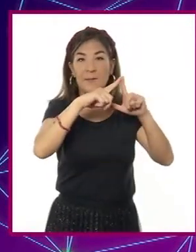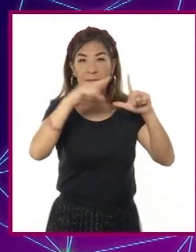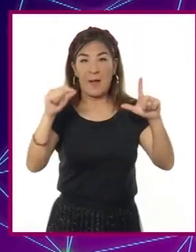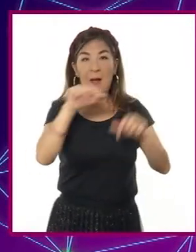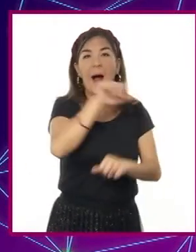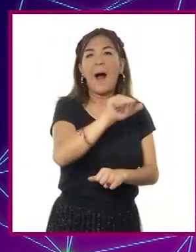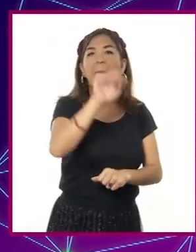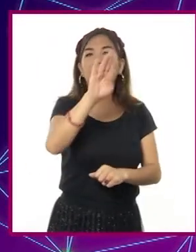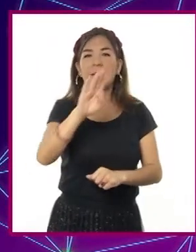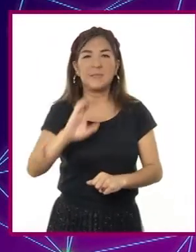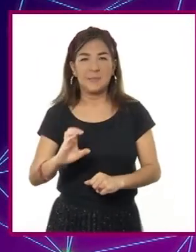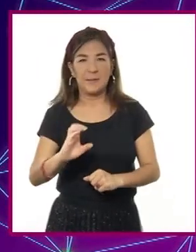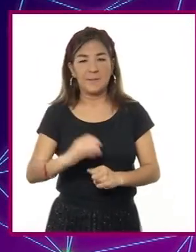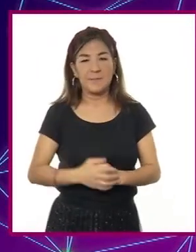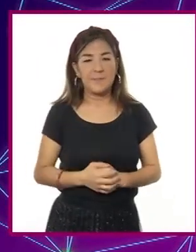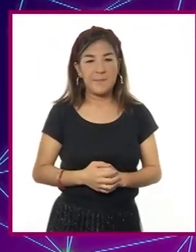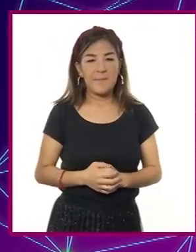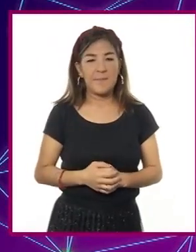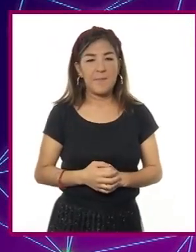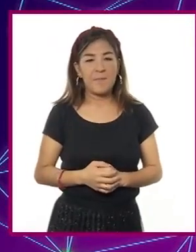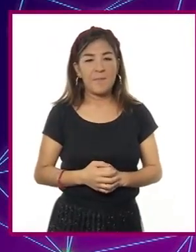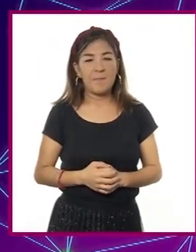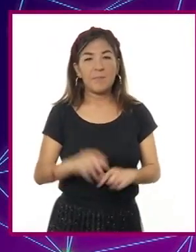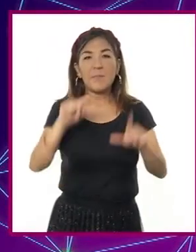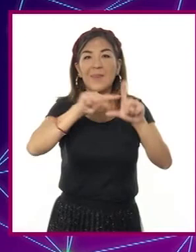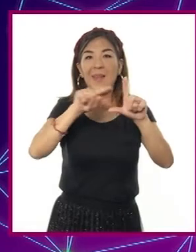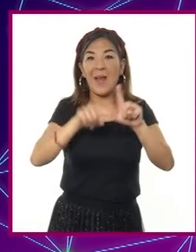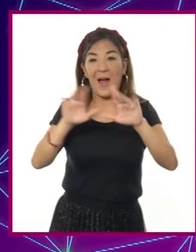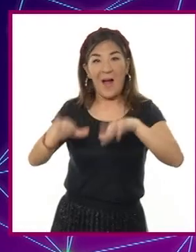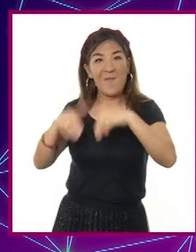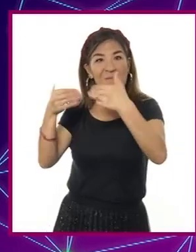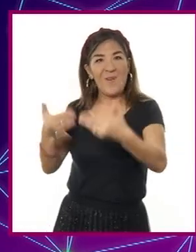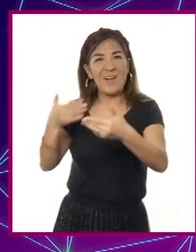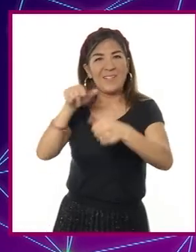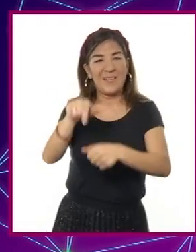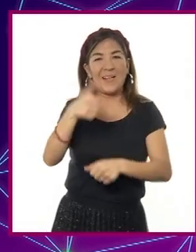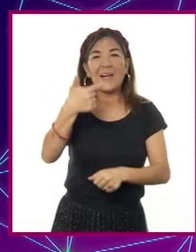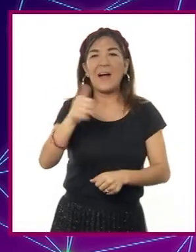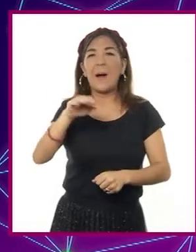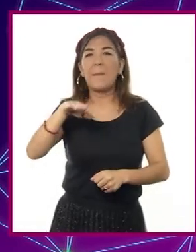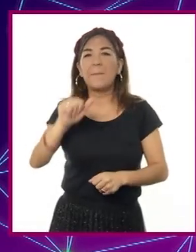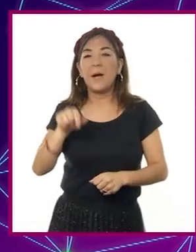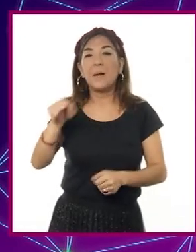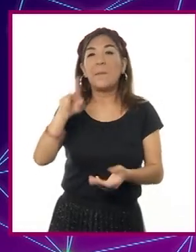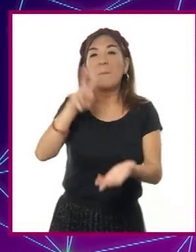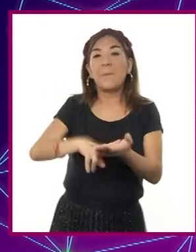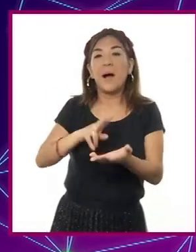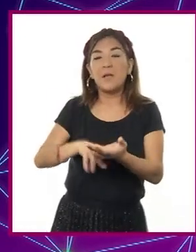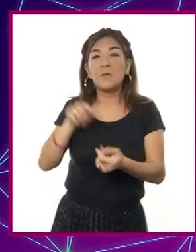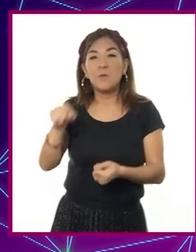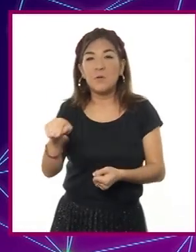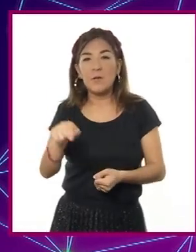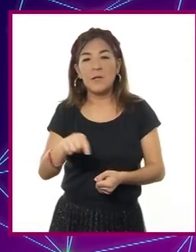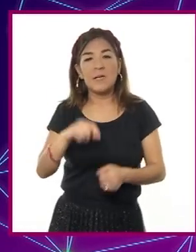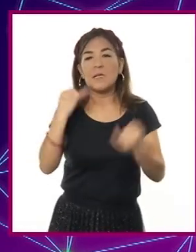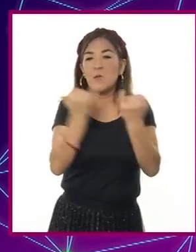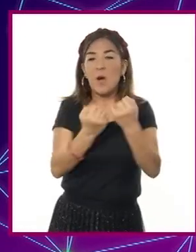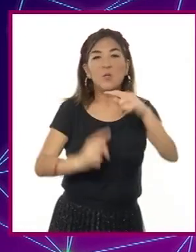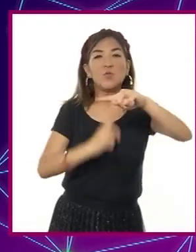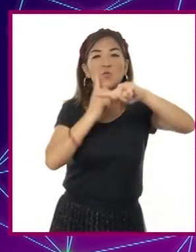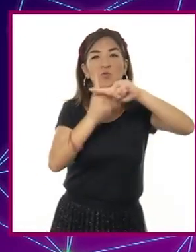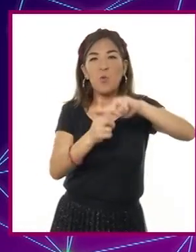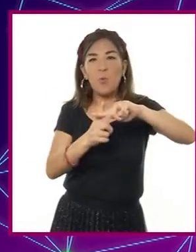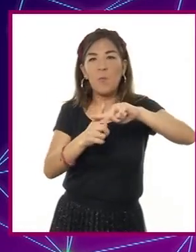ABC, en su ángulo exterior gamma, cuyo valor es igual a la suma de los dos ángulos interiores